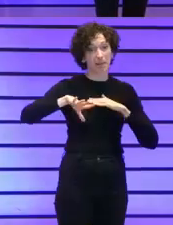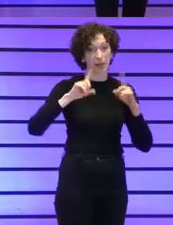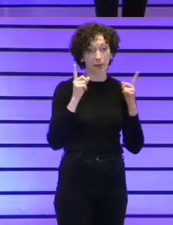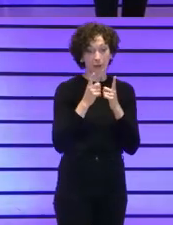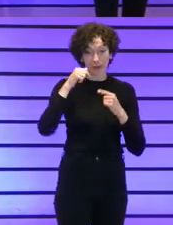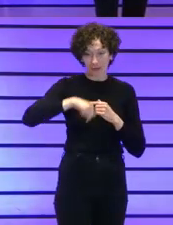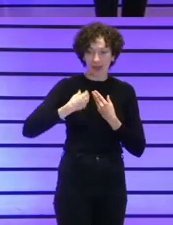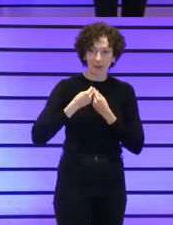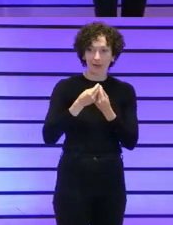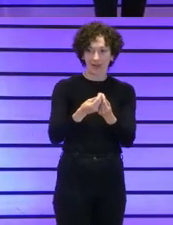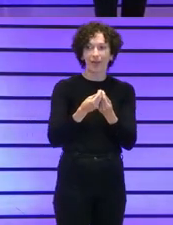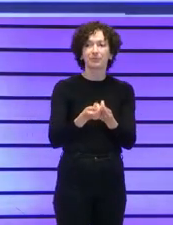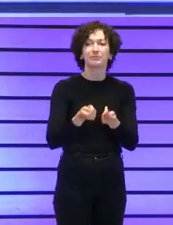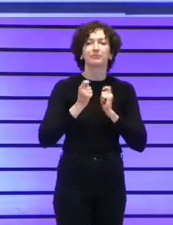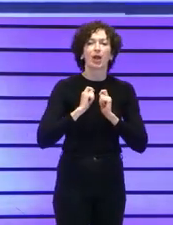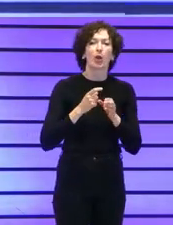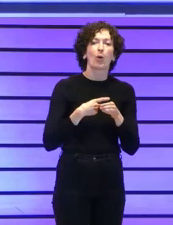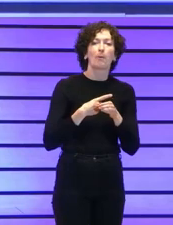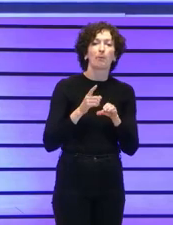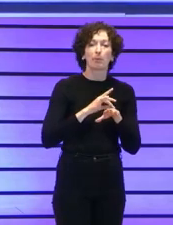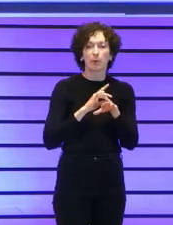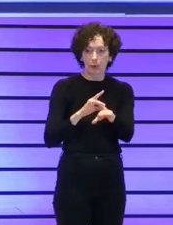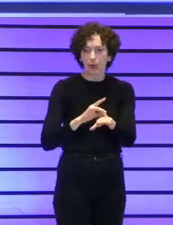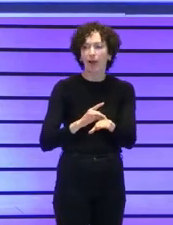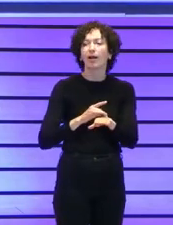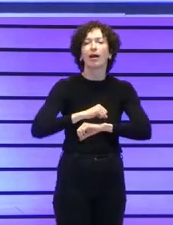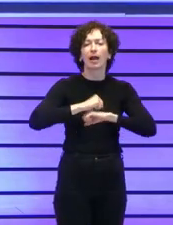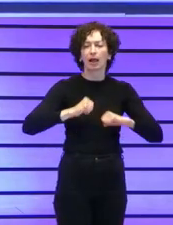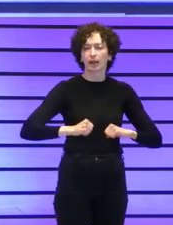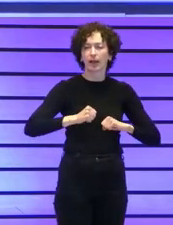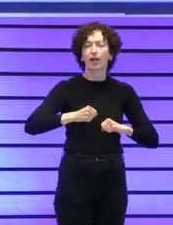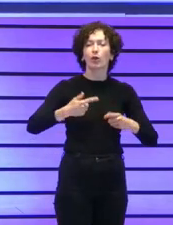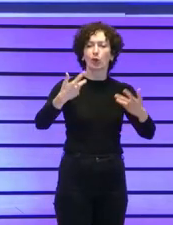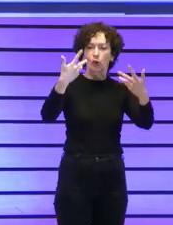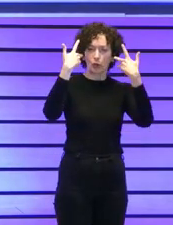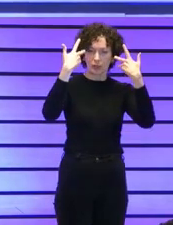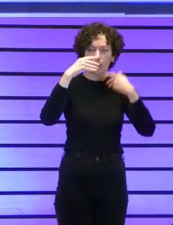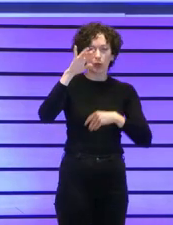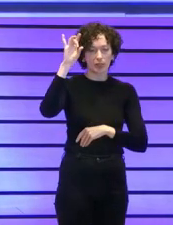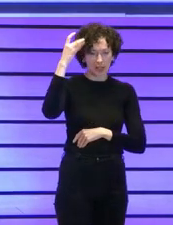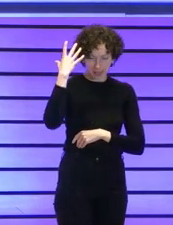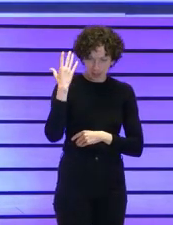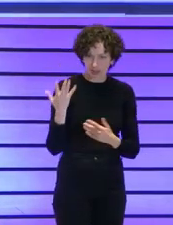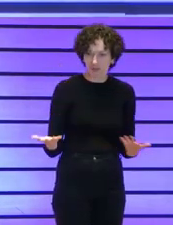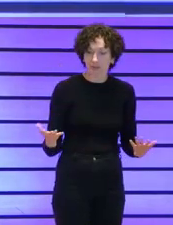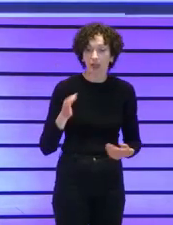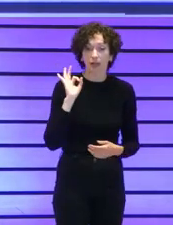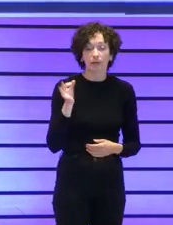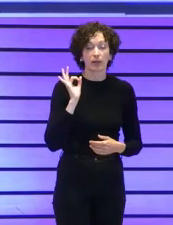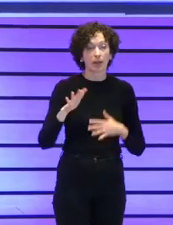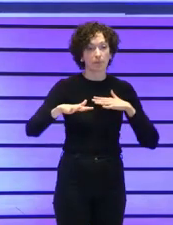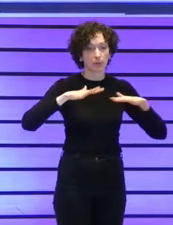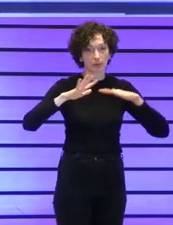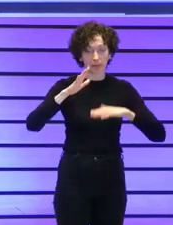dado brújula, ancla, consejos, ideas. Es verdad que en nuestro movimiento